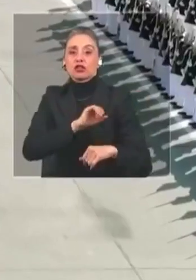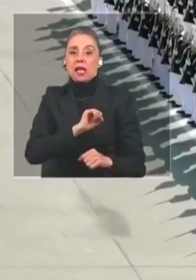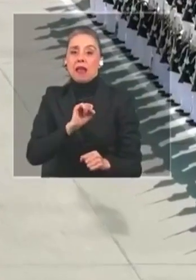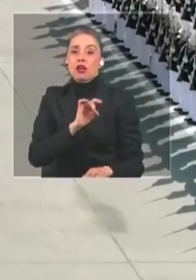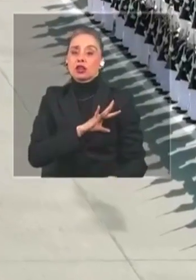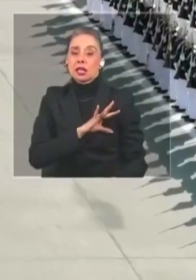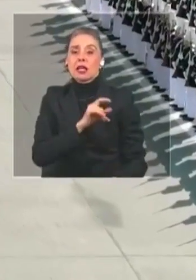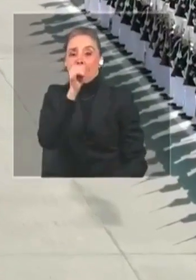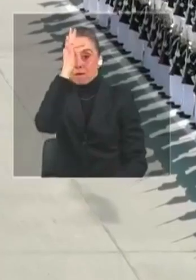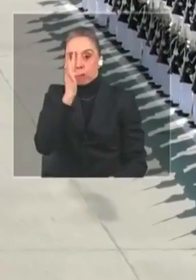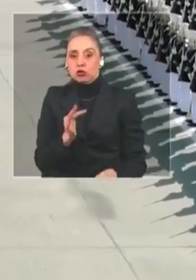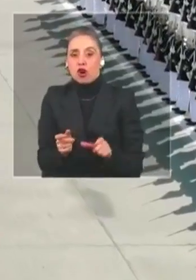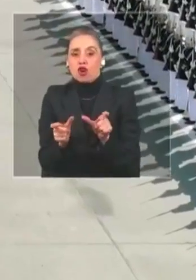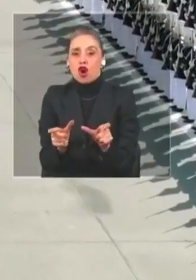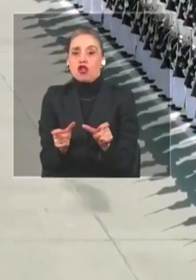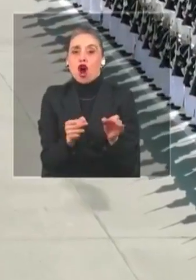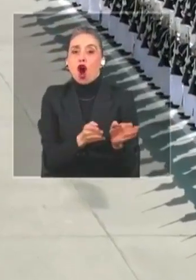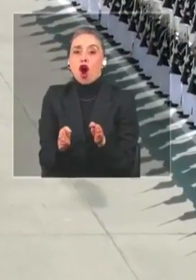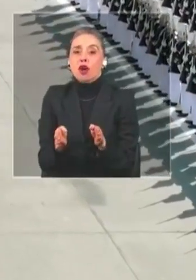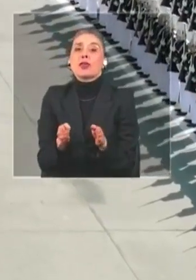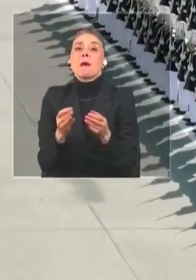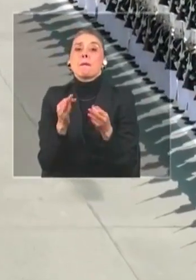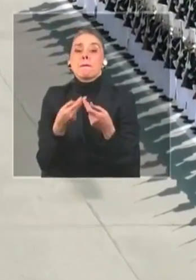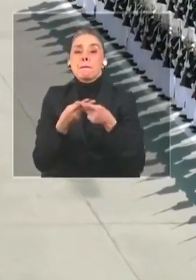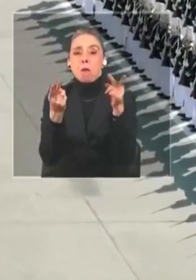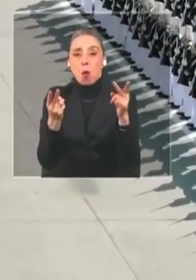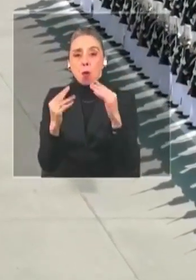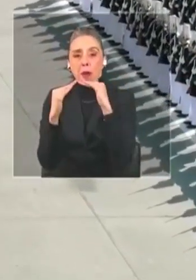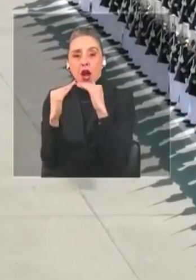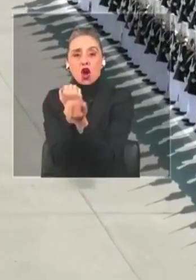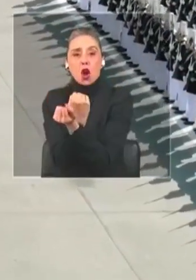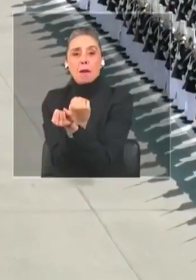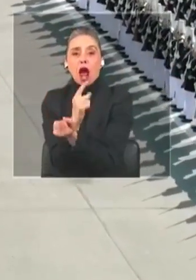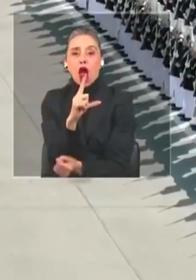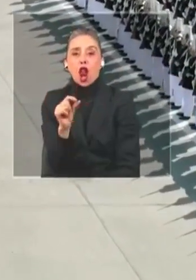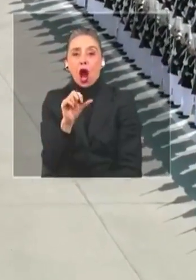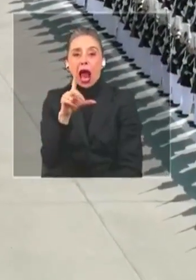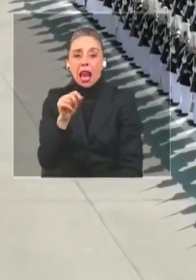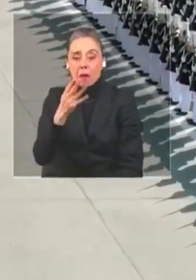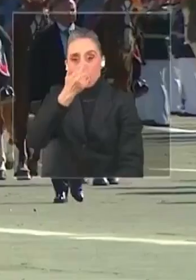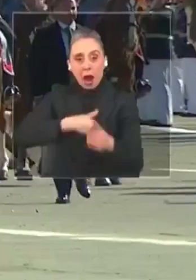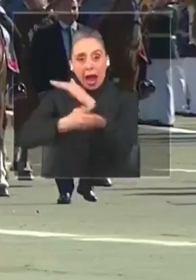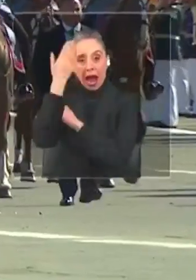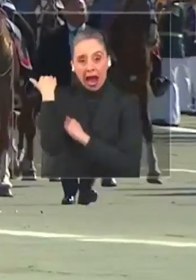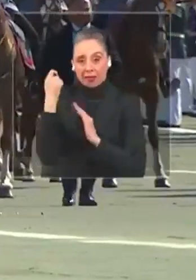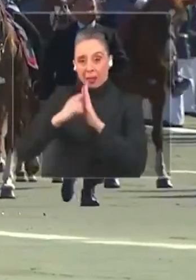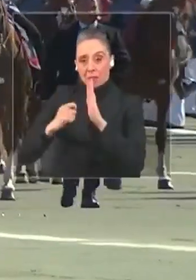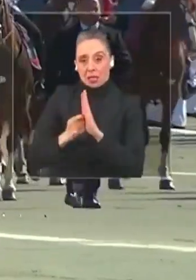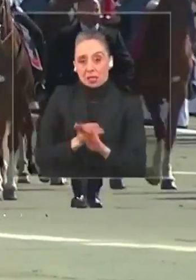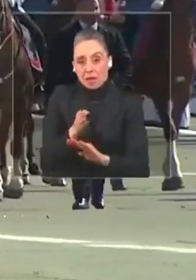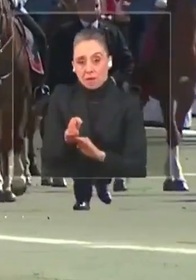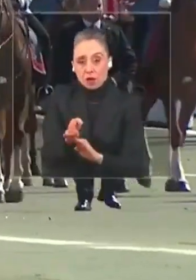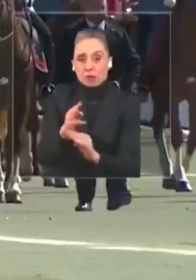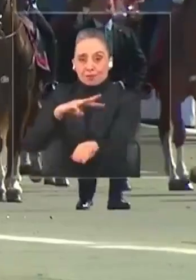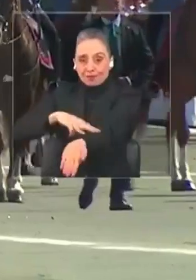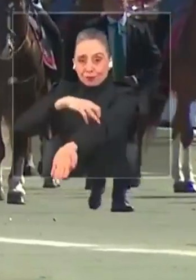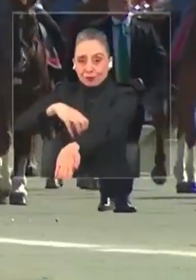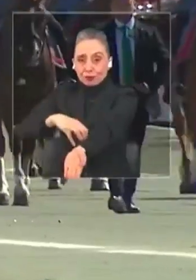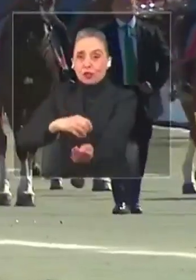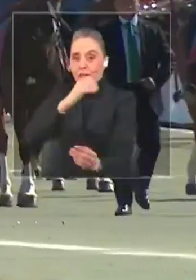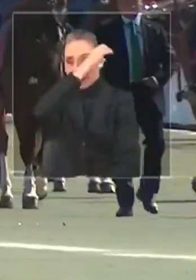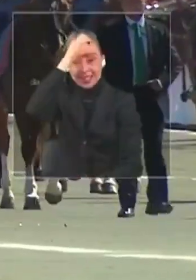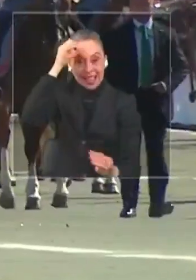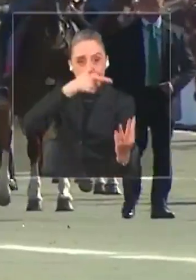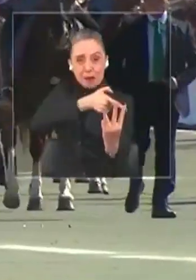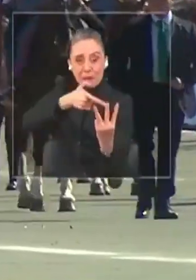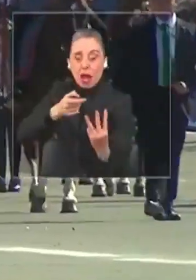del Control de Orden Público de la Comisaría de Los Álamos, a quienes acompañamos con dolor hace ya un par de meses ahí en la macro zona sur. Hoy día ellos